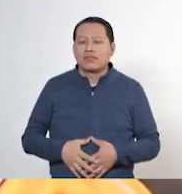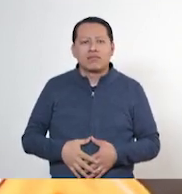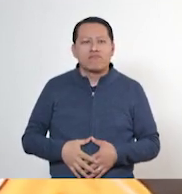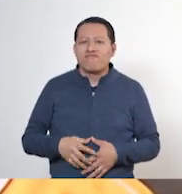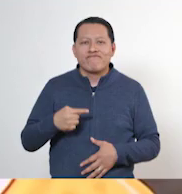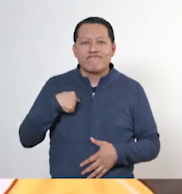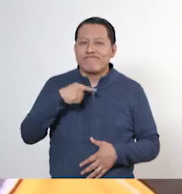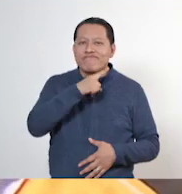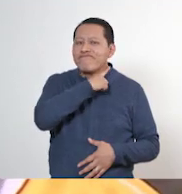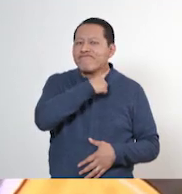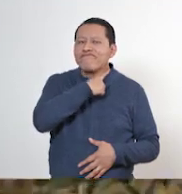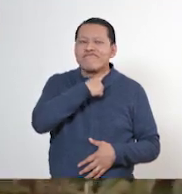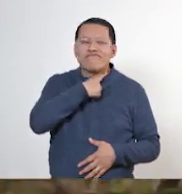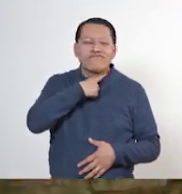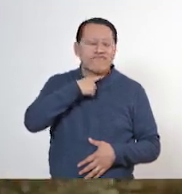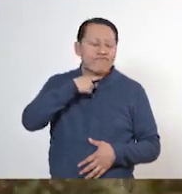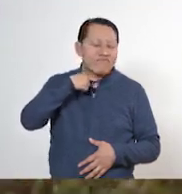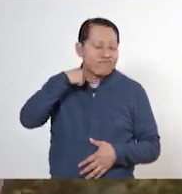Soy hombre muerto.